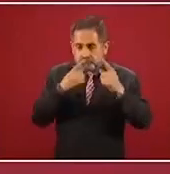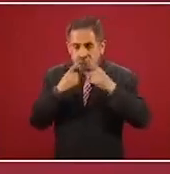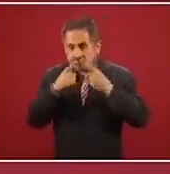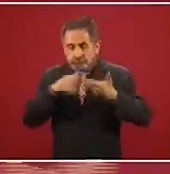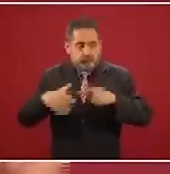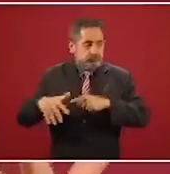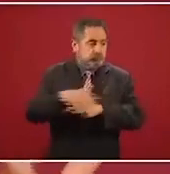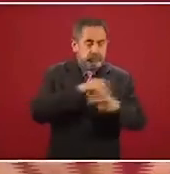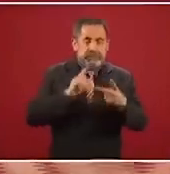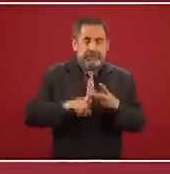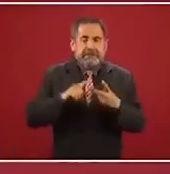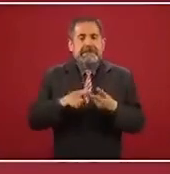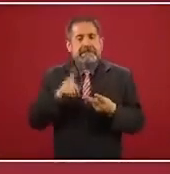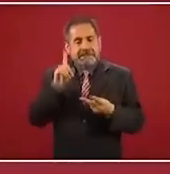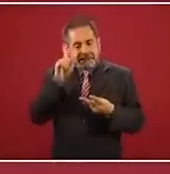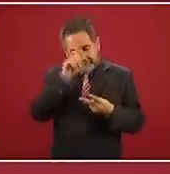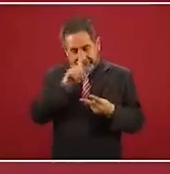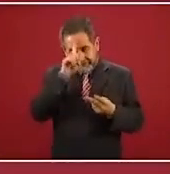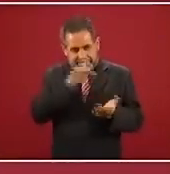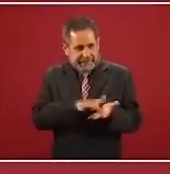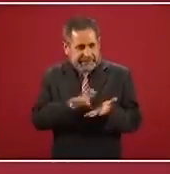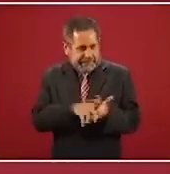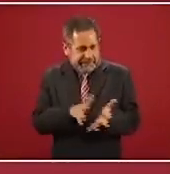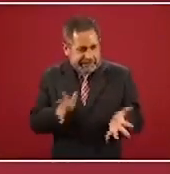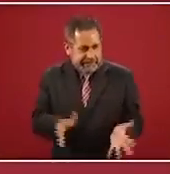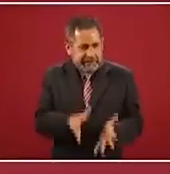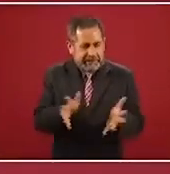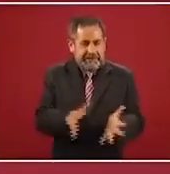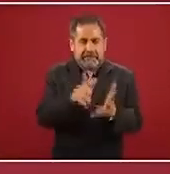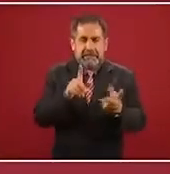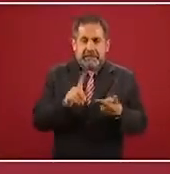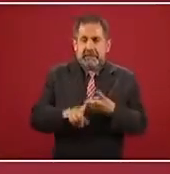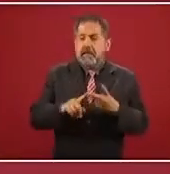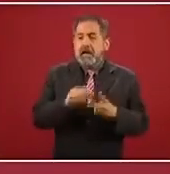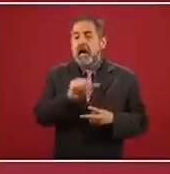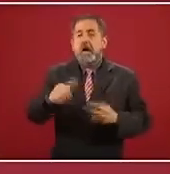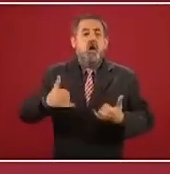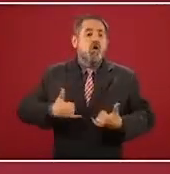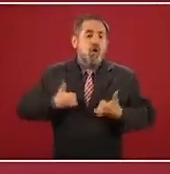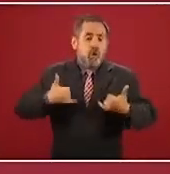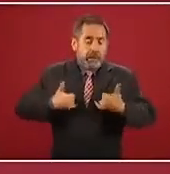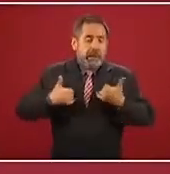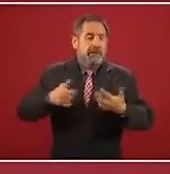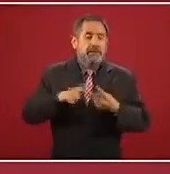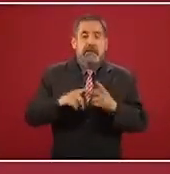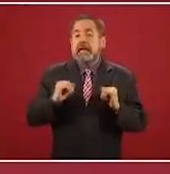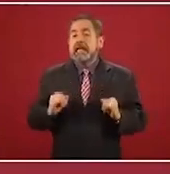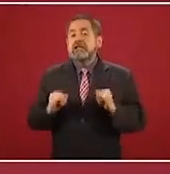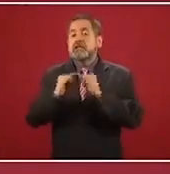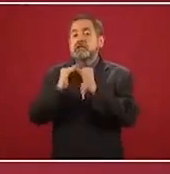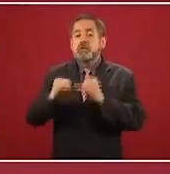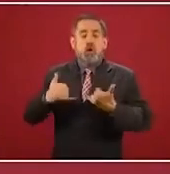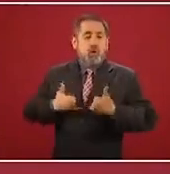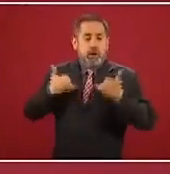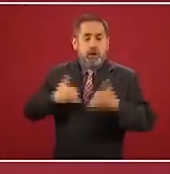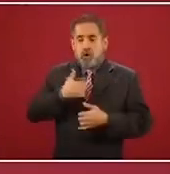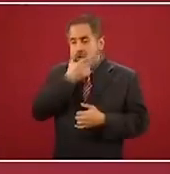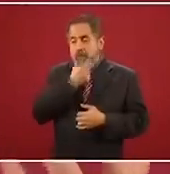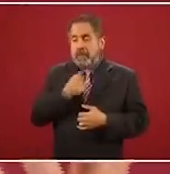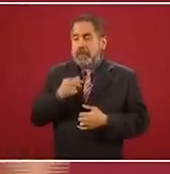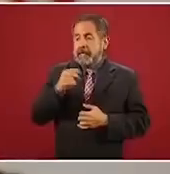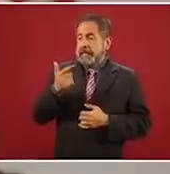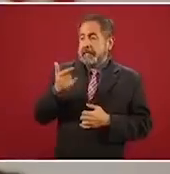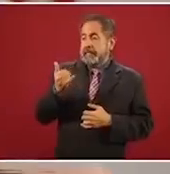y es motivar estos intercambios significativos, sobre todo entre las juventudes. El Instituto Mexicano de la Juventud, Guillermo Santiago al